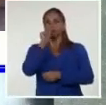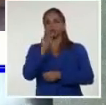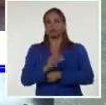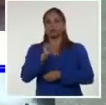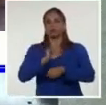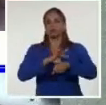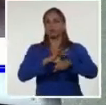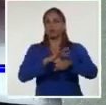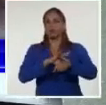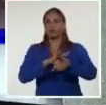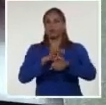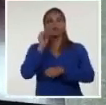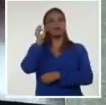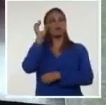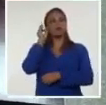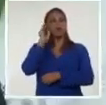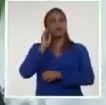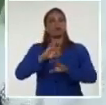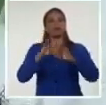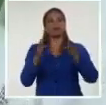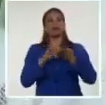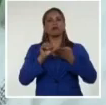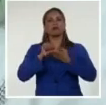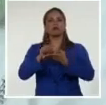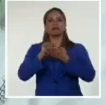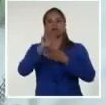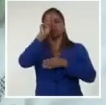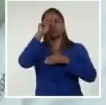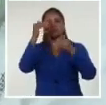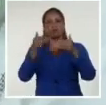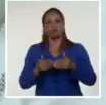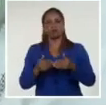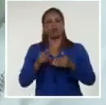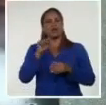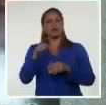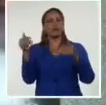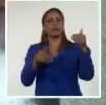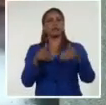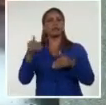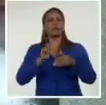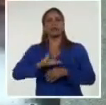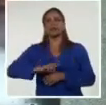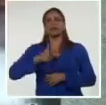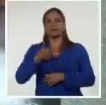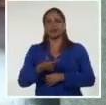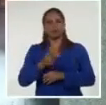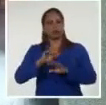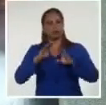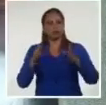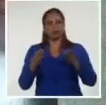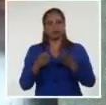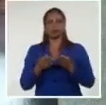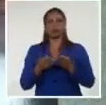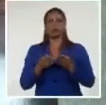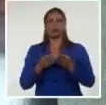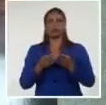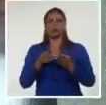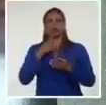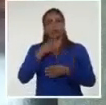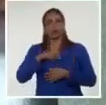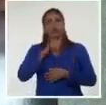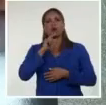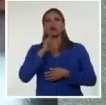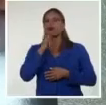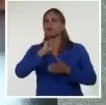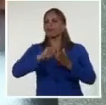la innovadora concepción de este tipo de servicio de salud. Aquí está presente también la cultura del detalle. Me atrevo a afirmar que así deben